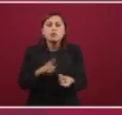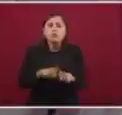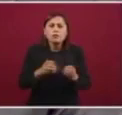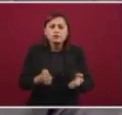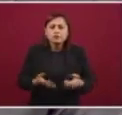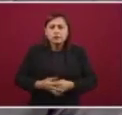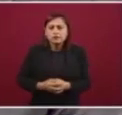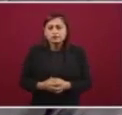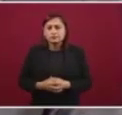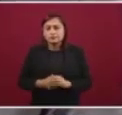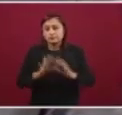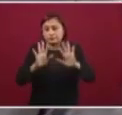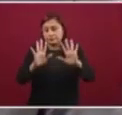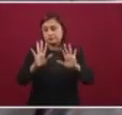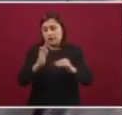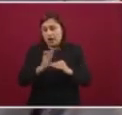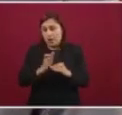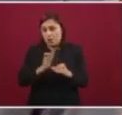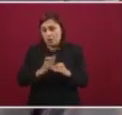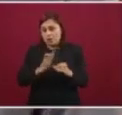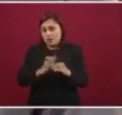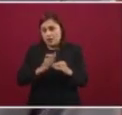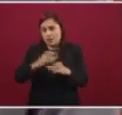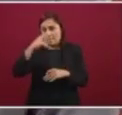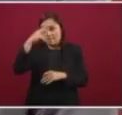México, pero a todos